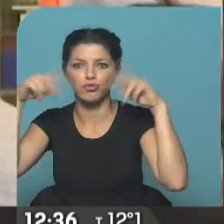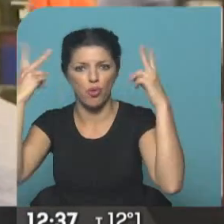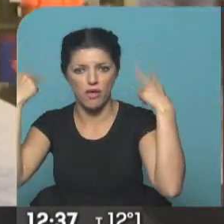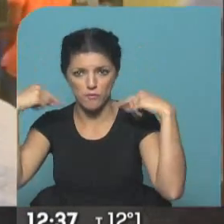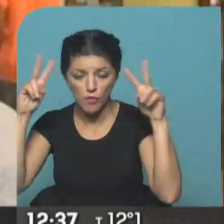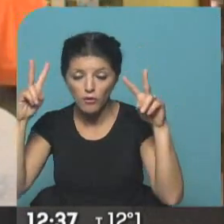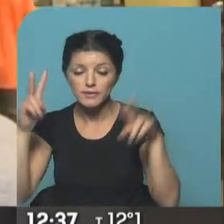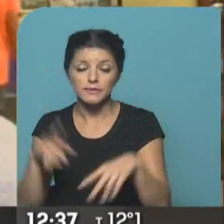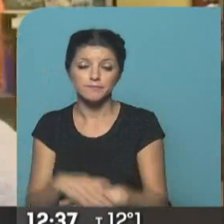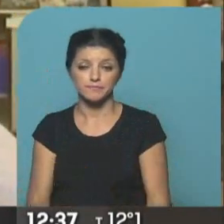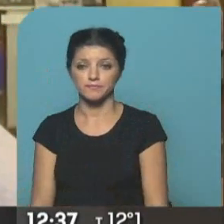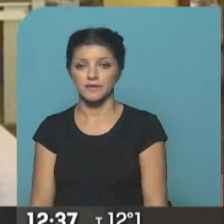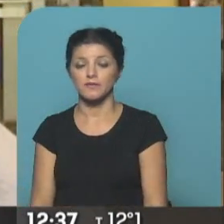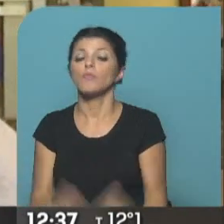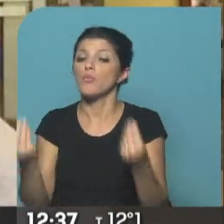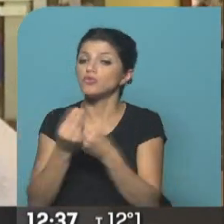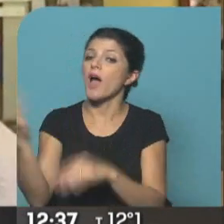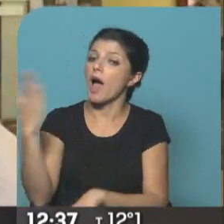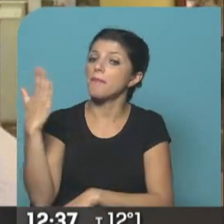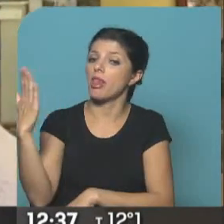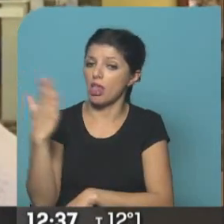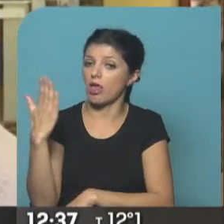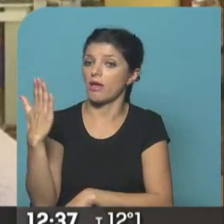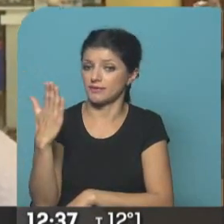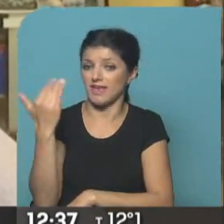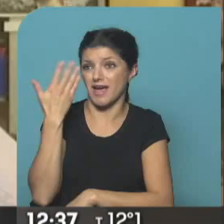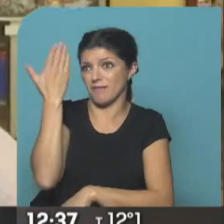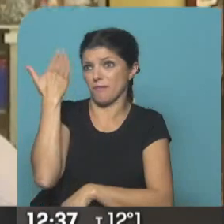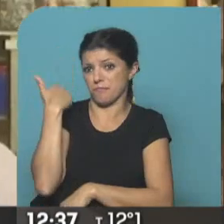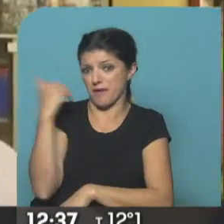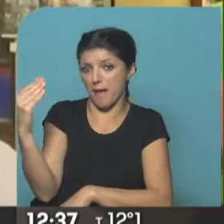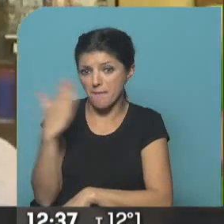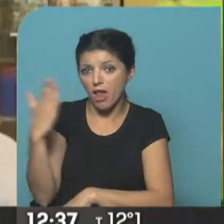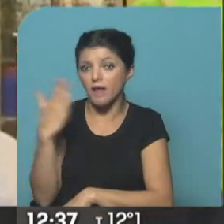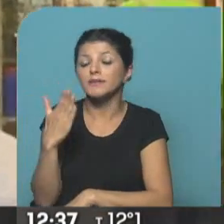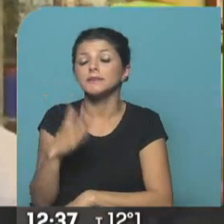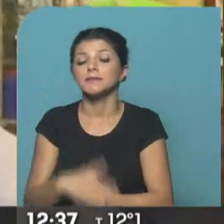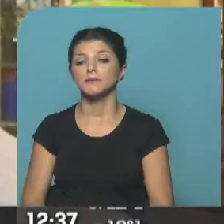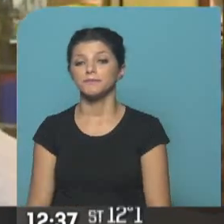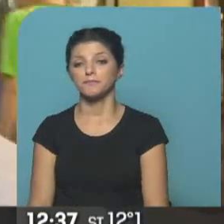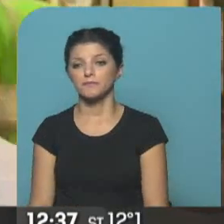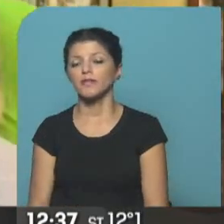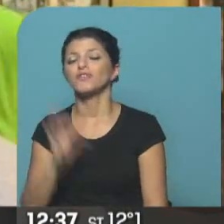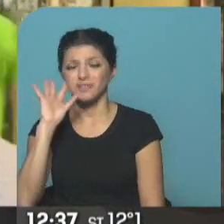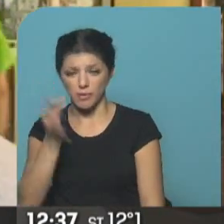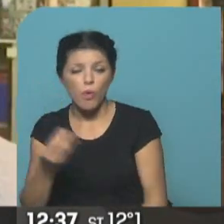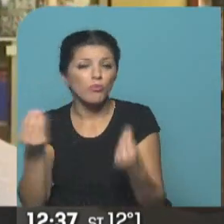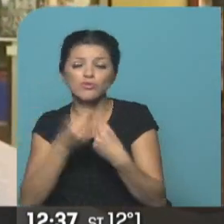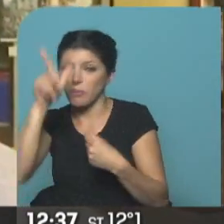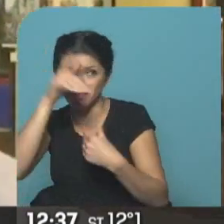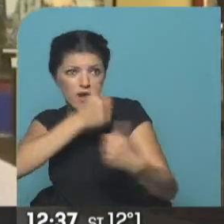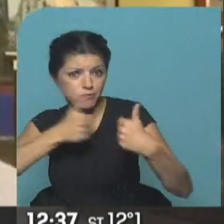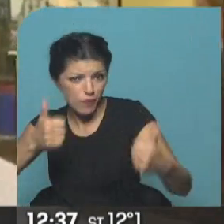turismo, las amenazas que habían previas, y es una cosa que por mucha seguridad y